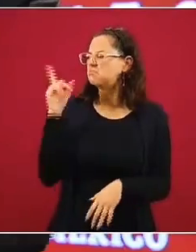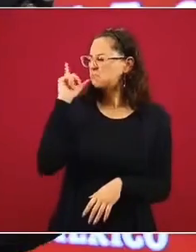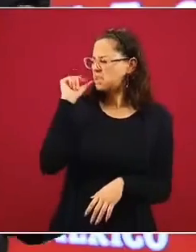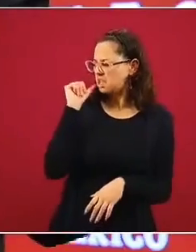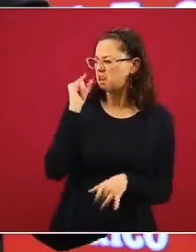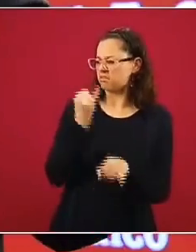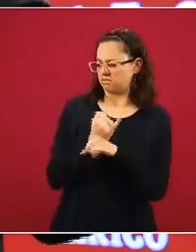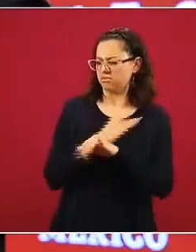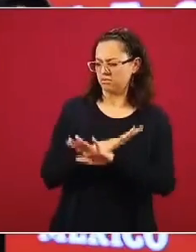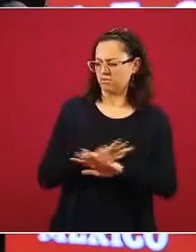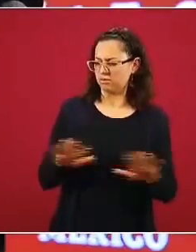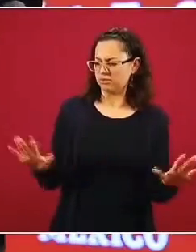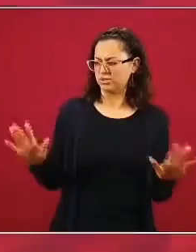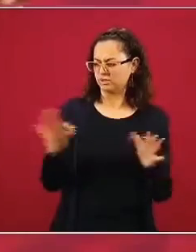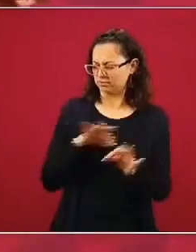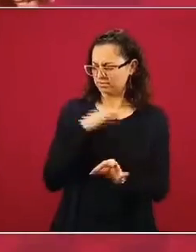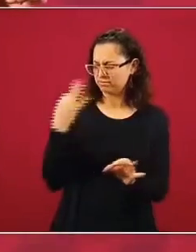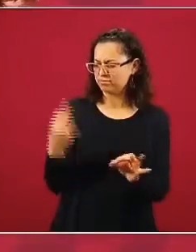les muestran,